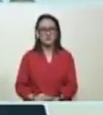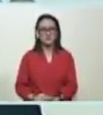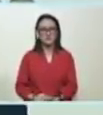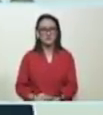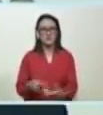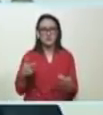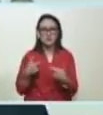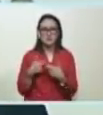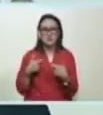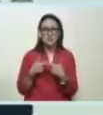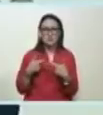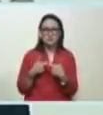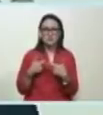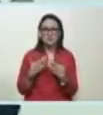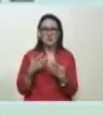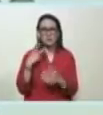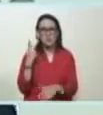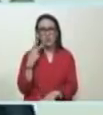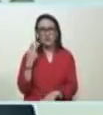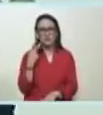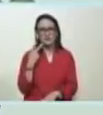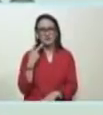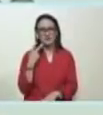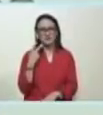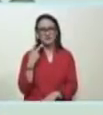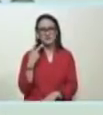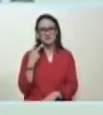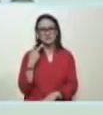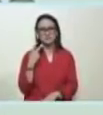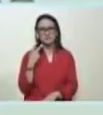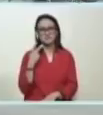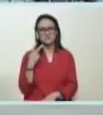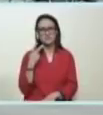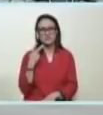del conflicto subalterno, de la política subalterna.